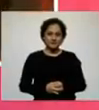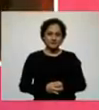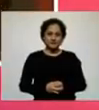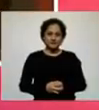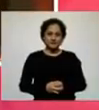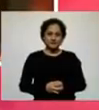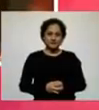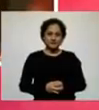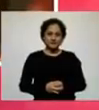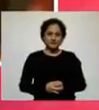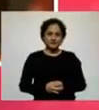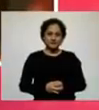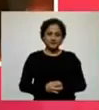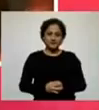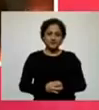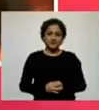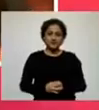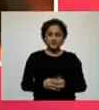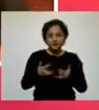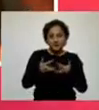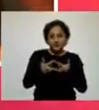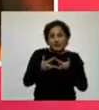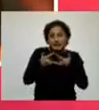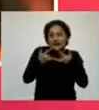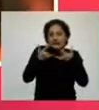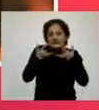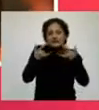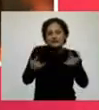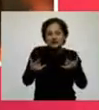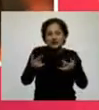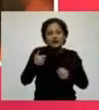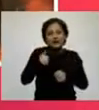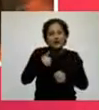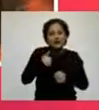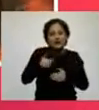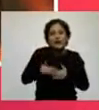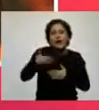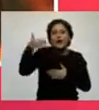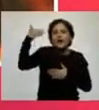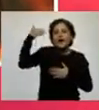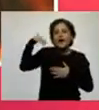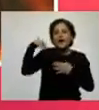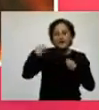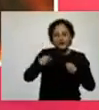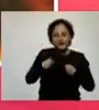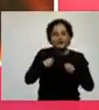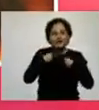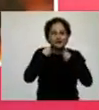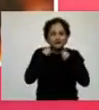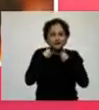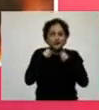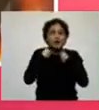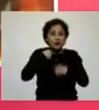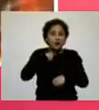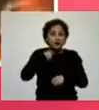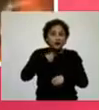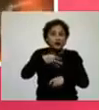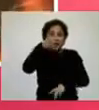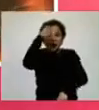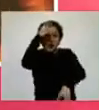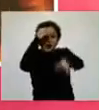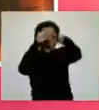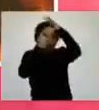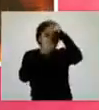Esa es la historia de mi vida. Aprendí a recolectar néctar de